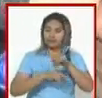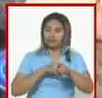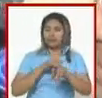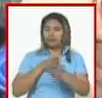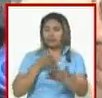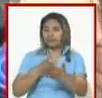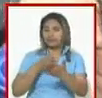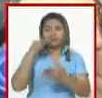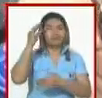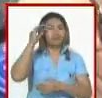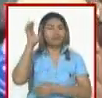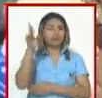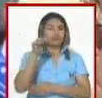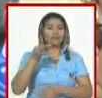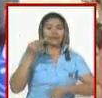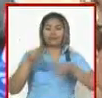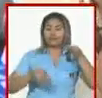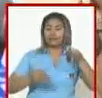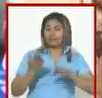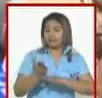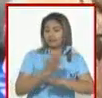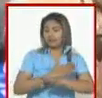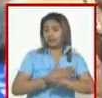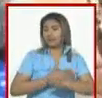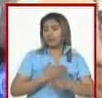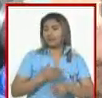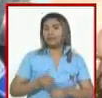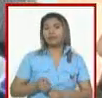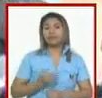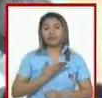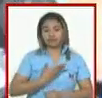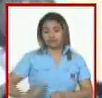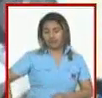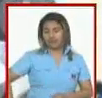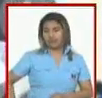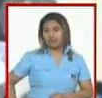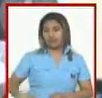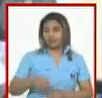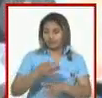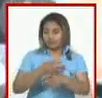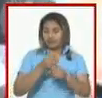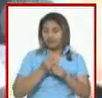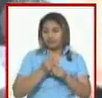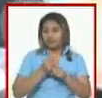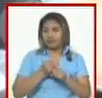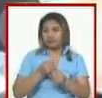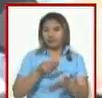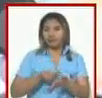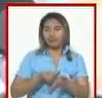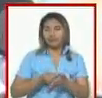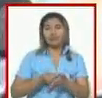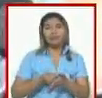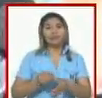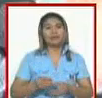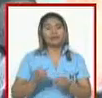estafado el estado boliviano hacerle un juicio un ex presidente por recuperar una concesión de los recursos naturales más importantes